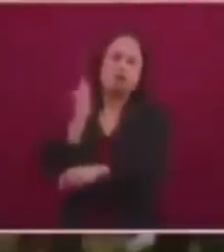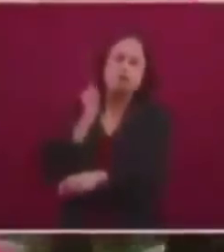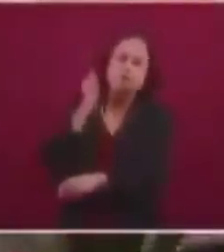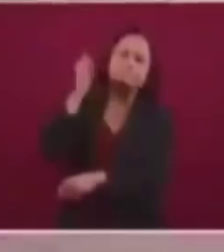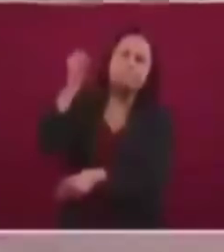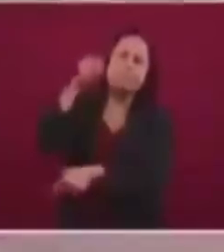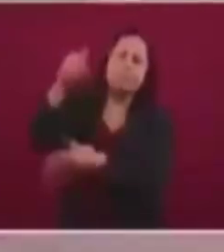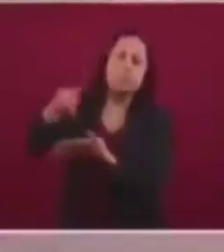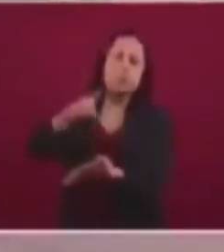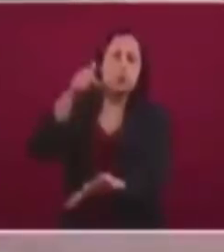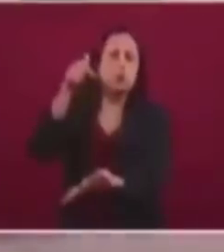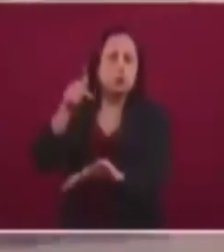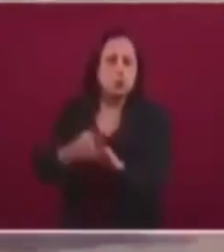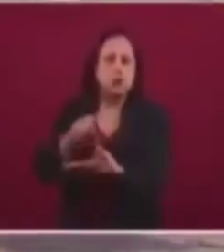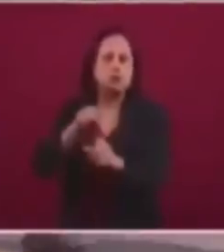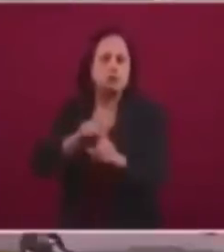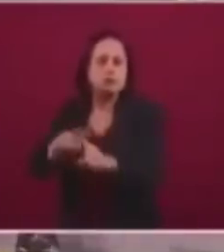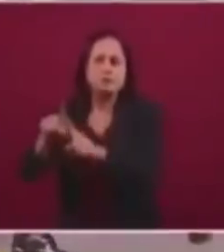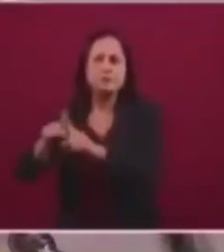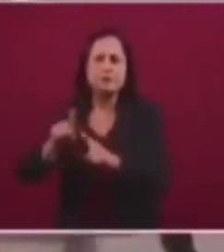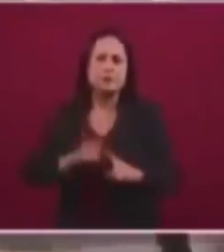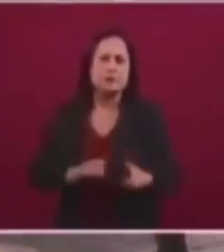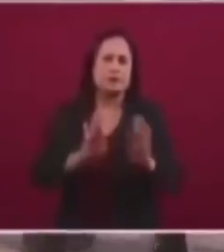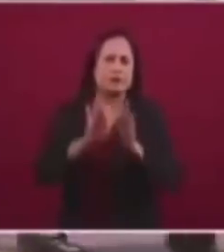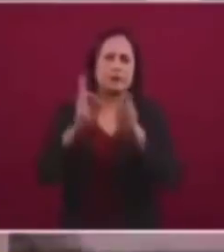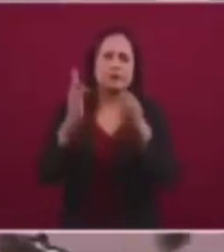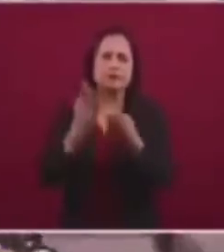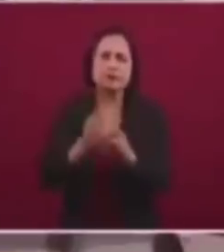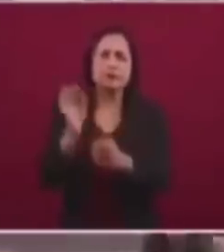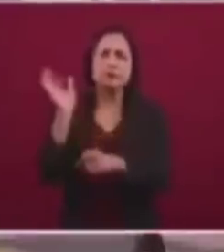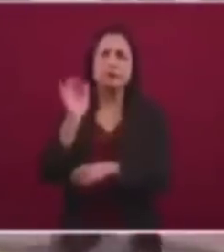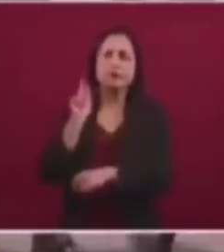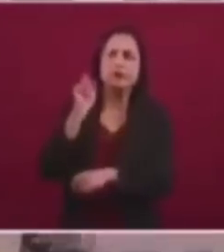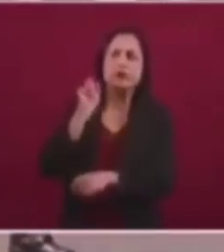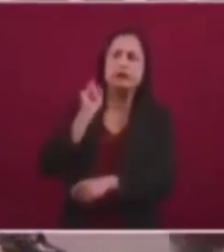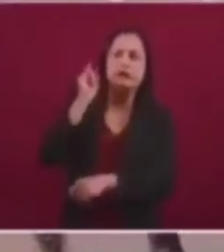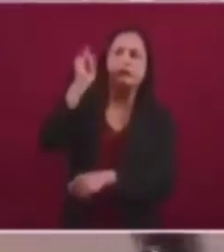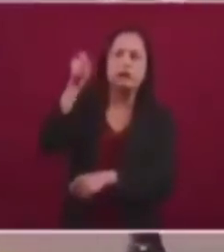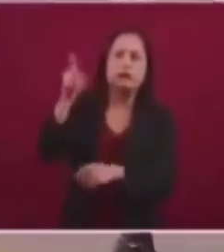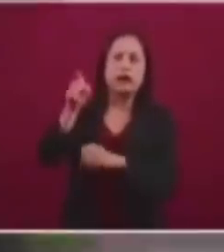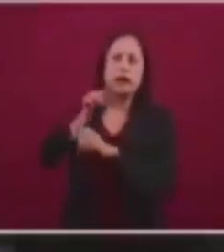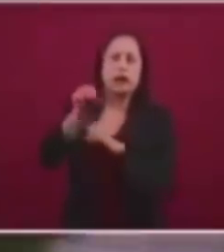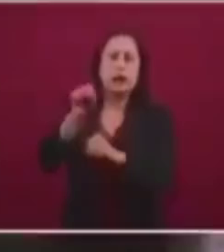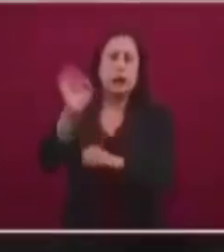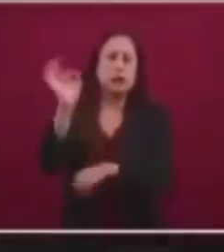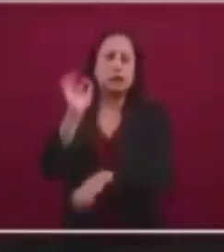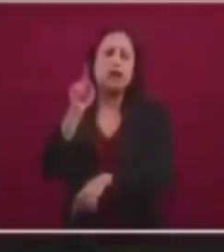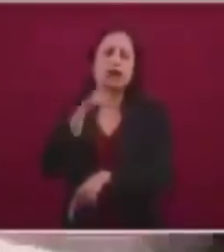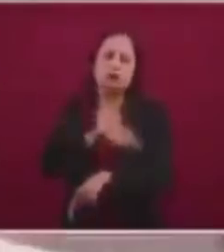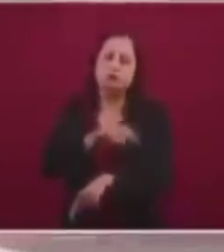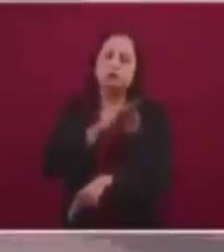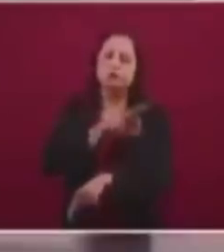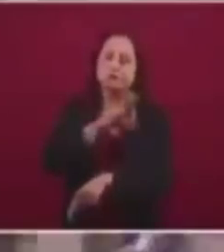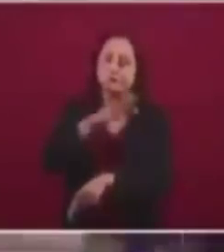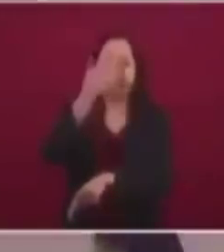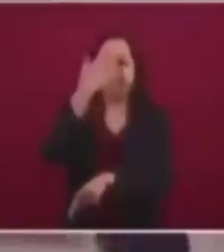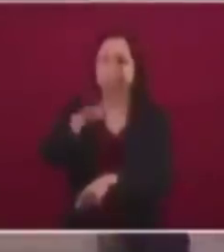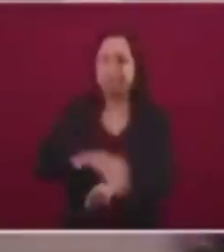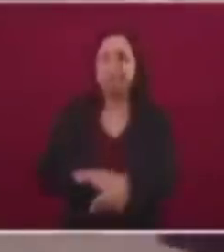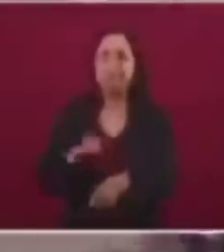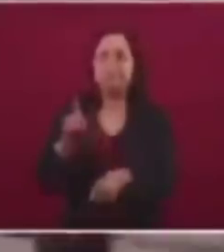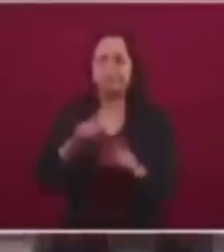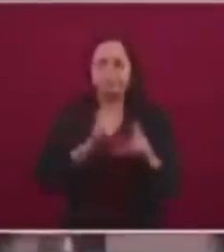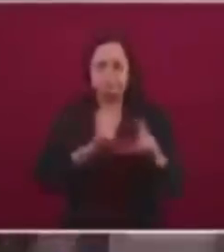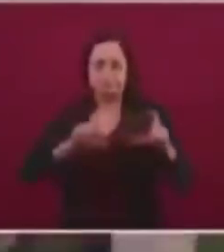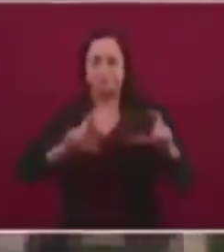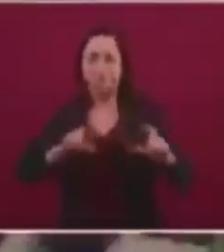las guerras. Al mando del contingente general. Vea el que usted quiere, Jimmy. Un carrito de esos.